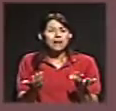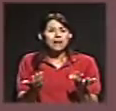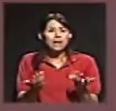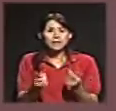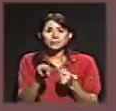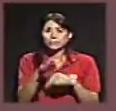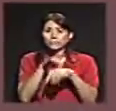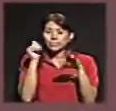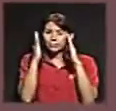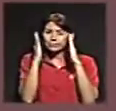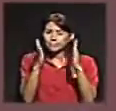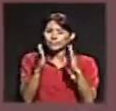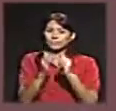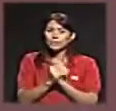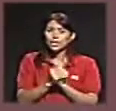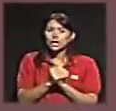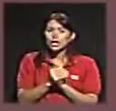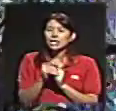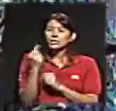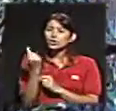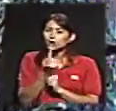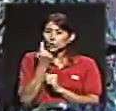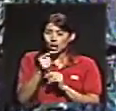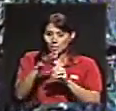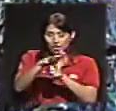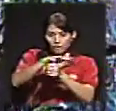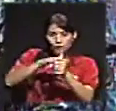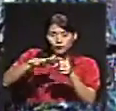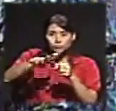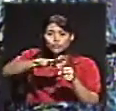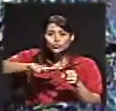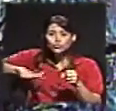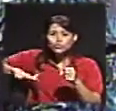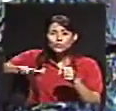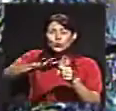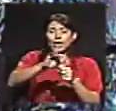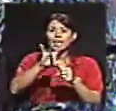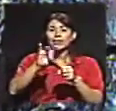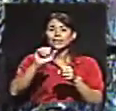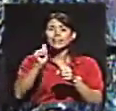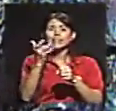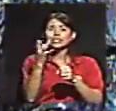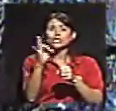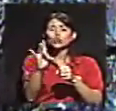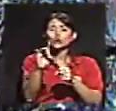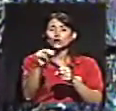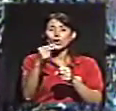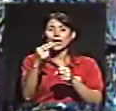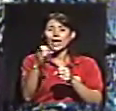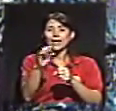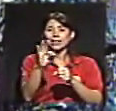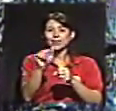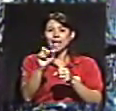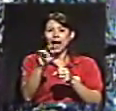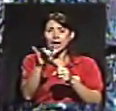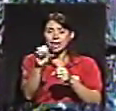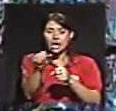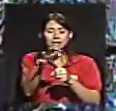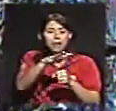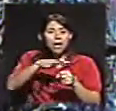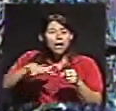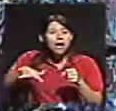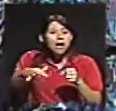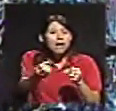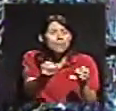la atención que en solo 18 hectáreas haya tal cantidad de vida. Y que, claro,